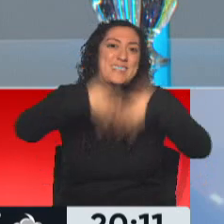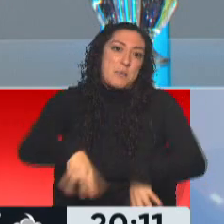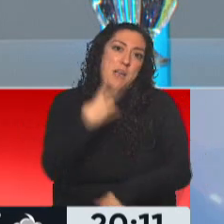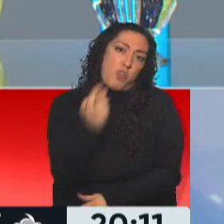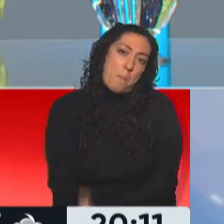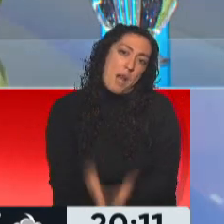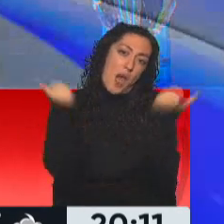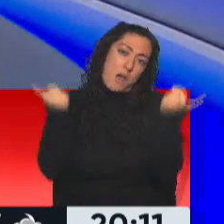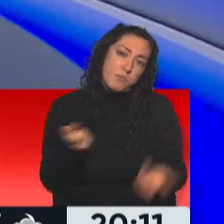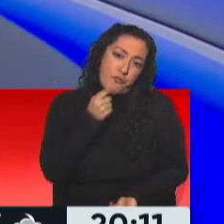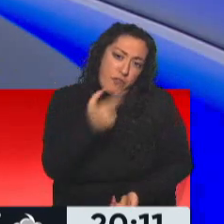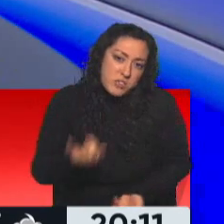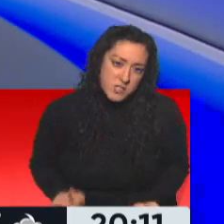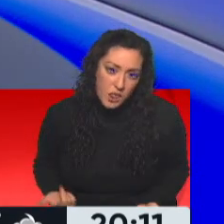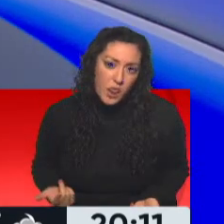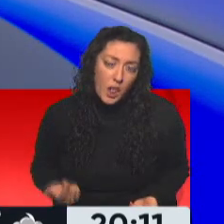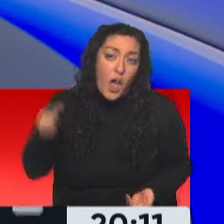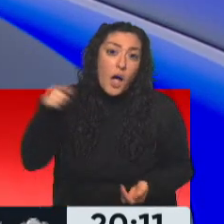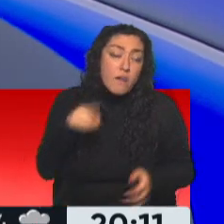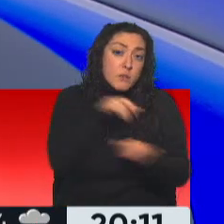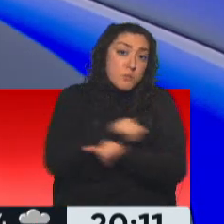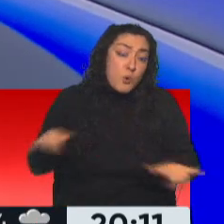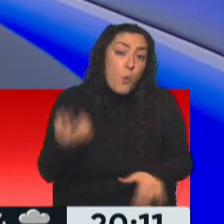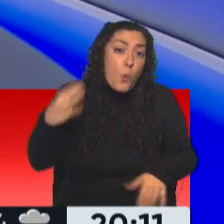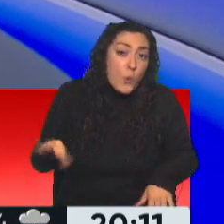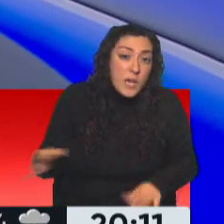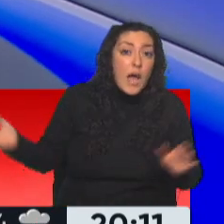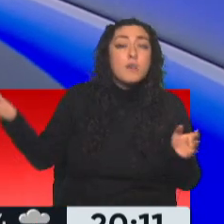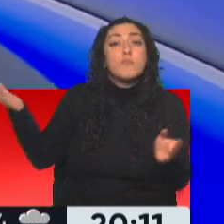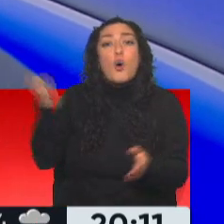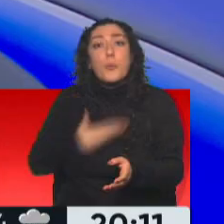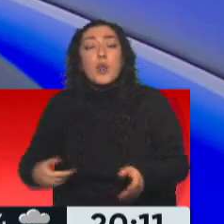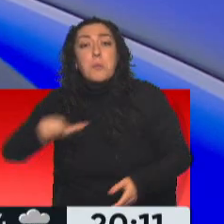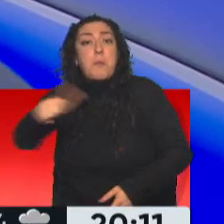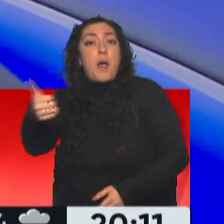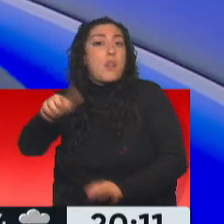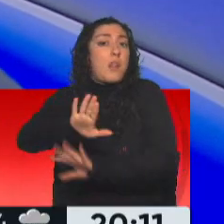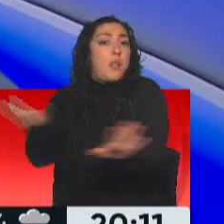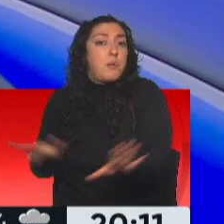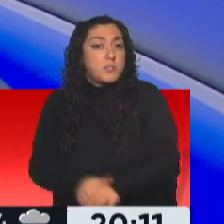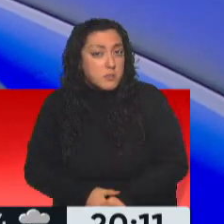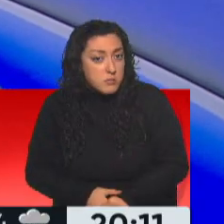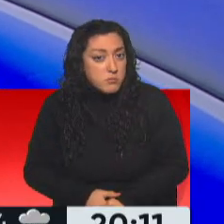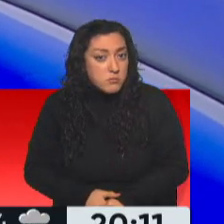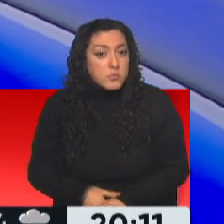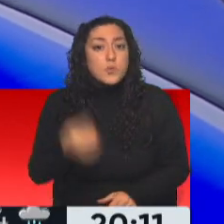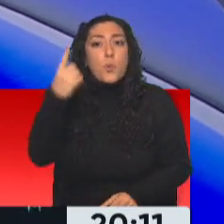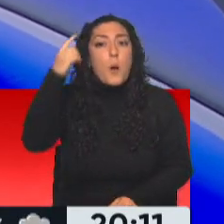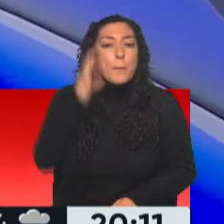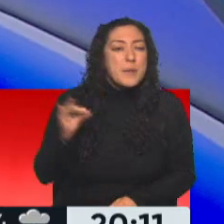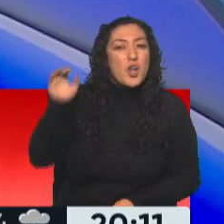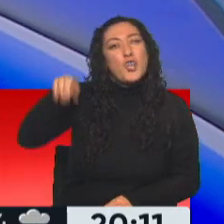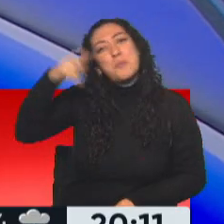más fácil. Y acá el único dato que hay es que, según el oficialismo, que ganó Maduro y no mucho más. Bueno, sumamos una voz y una opinión